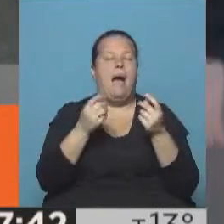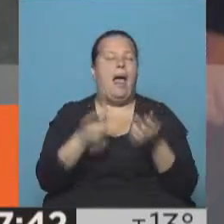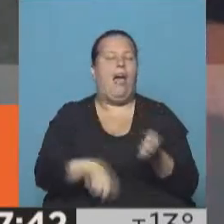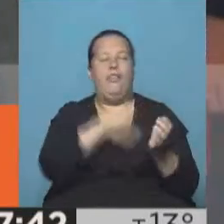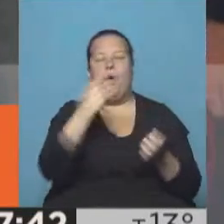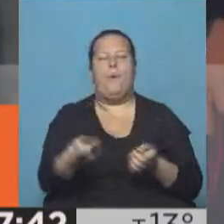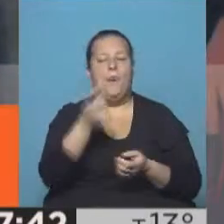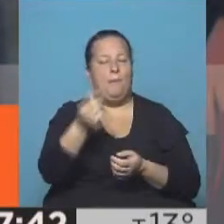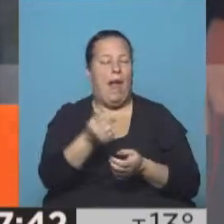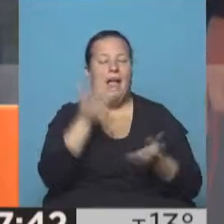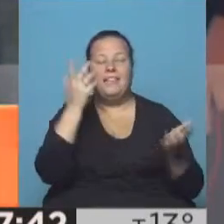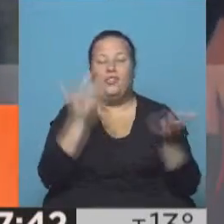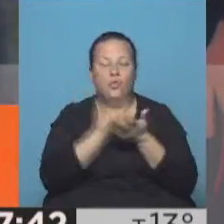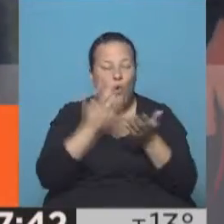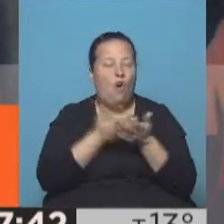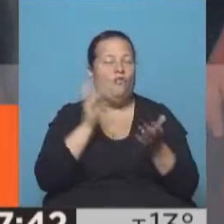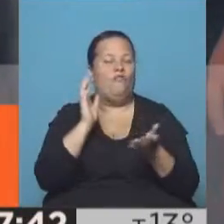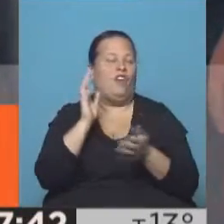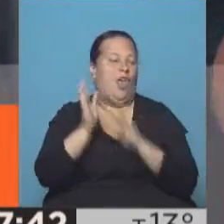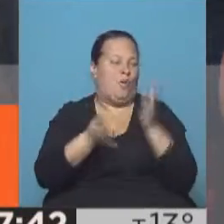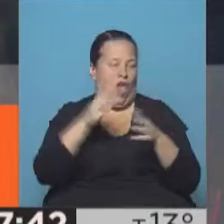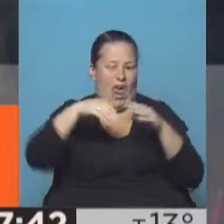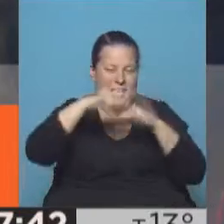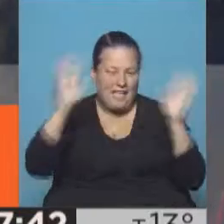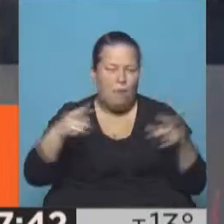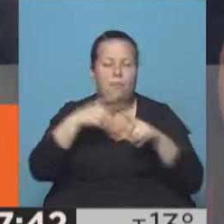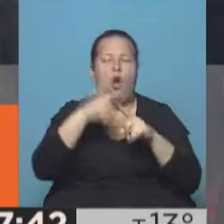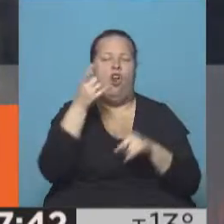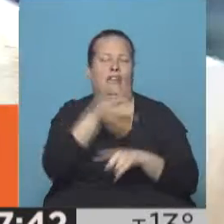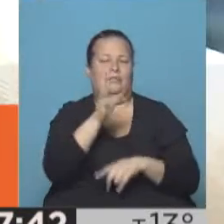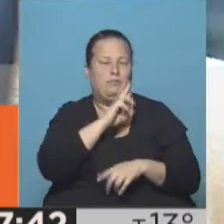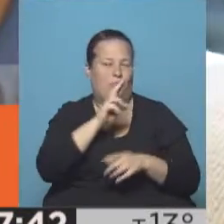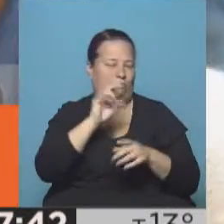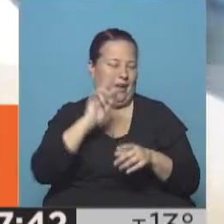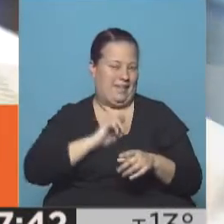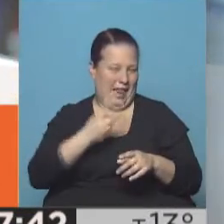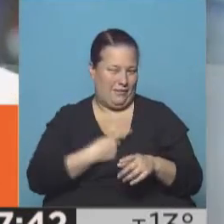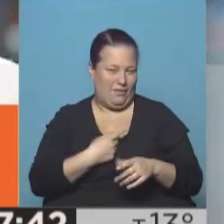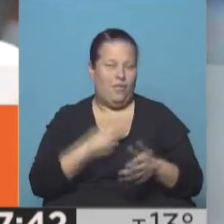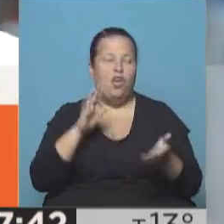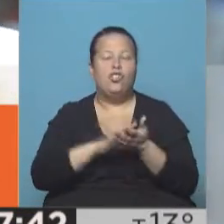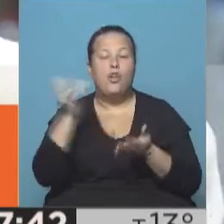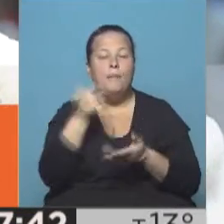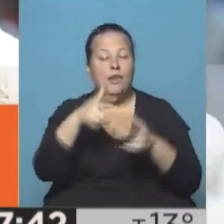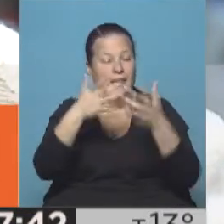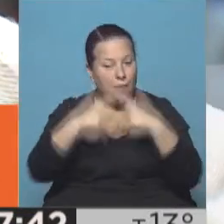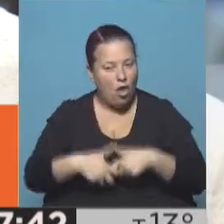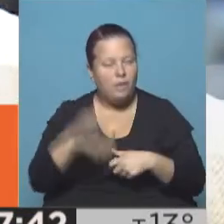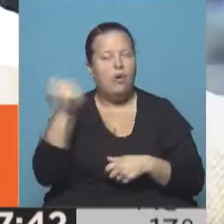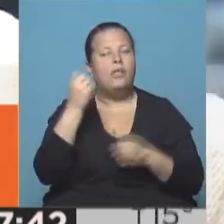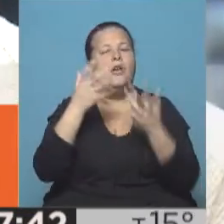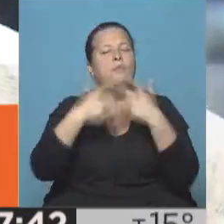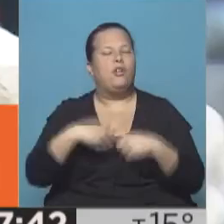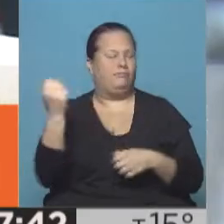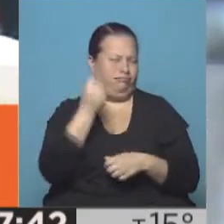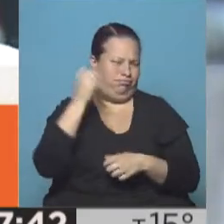resarcimiento para víctimas de violencia institucional por motivos de identidad de género. En cuanto a importancia, este proyecto se destaca por ser un proyecto de